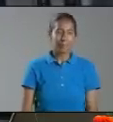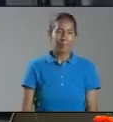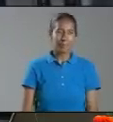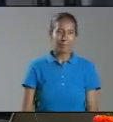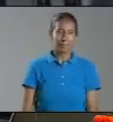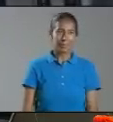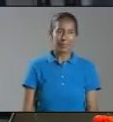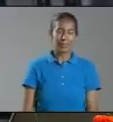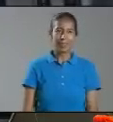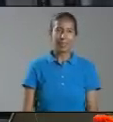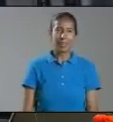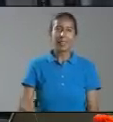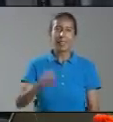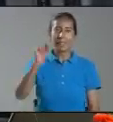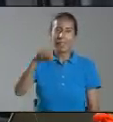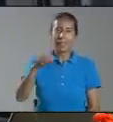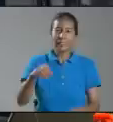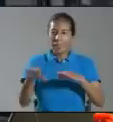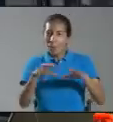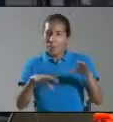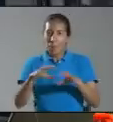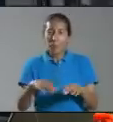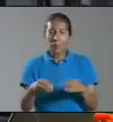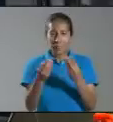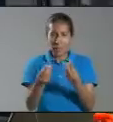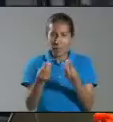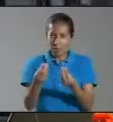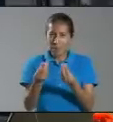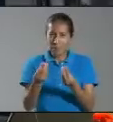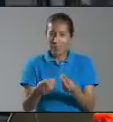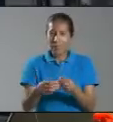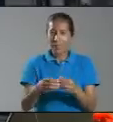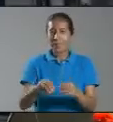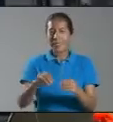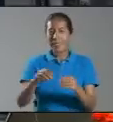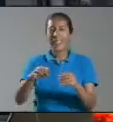Si me movía mucho, o sea, caía un pedazo para allá y otro para allá.